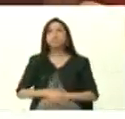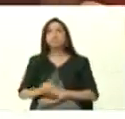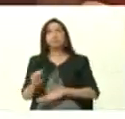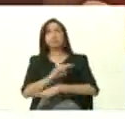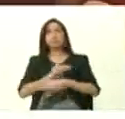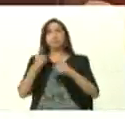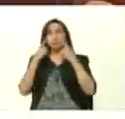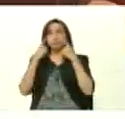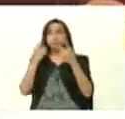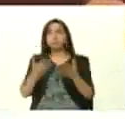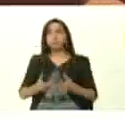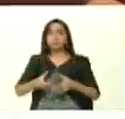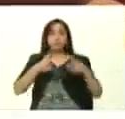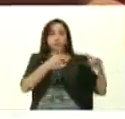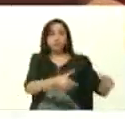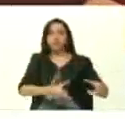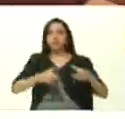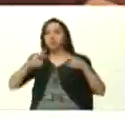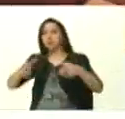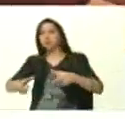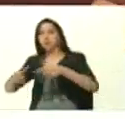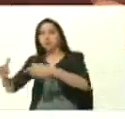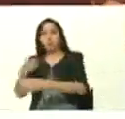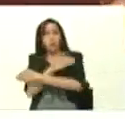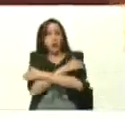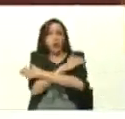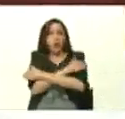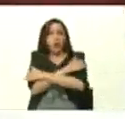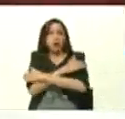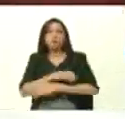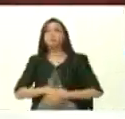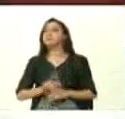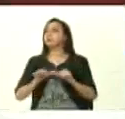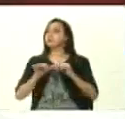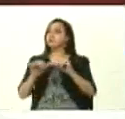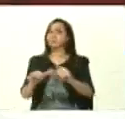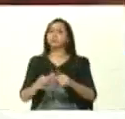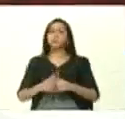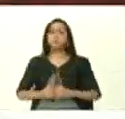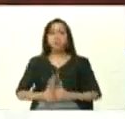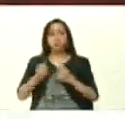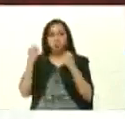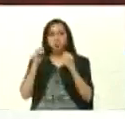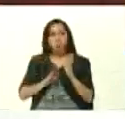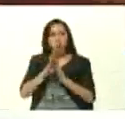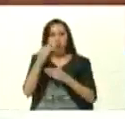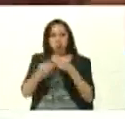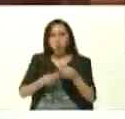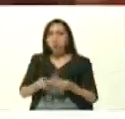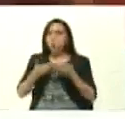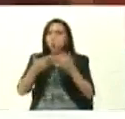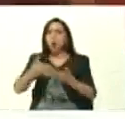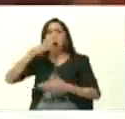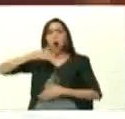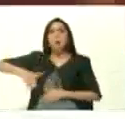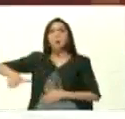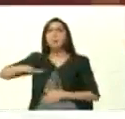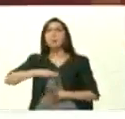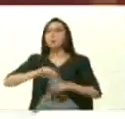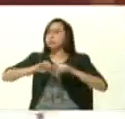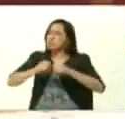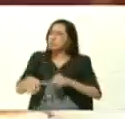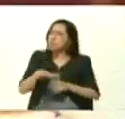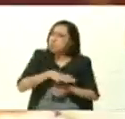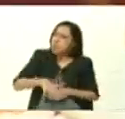Delis. Gracias. Bueno, felicitaciones y seguir adelante, produciendo para nuestro pueblo. ¿Este pan dónde lo